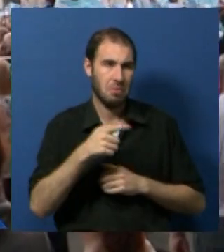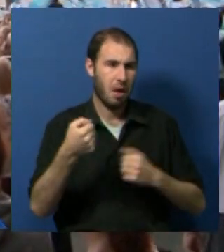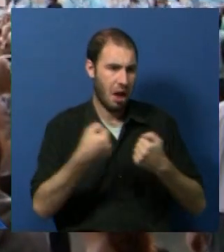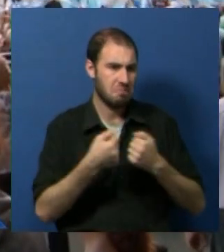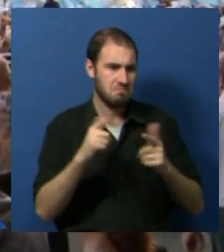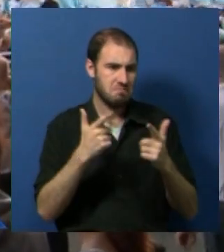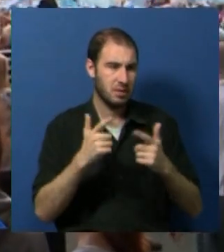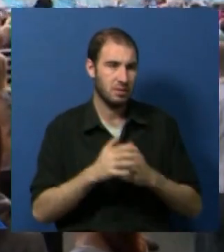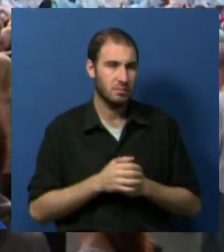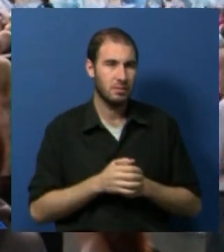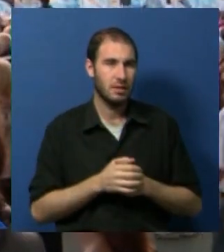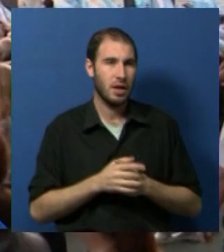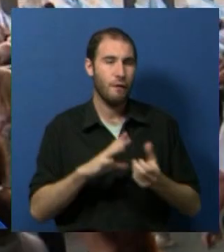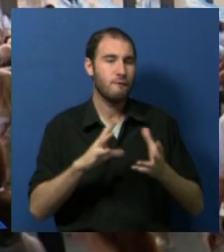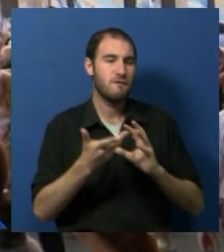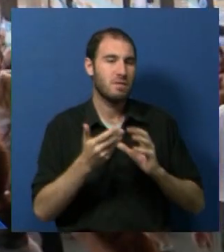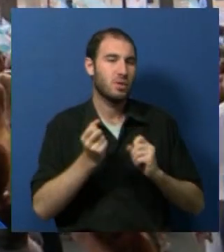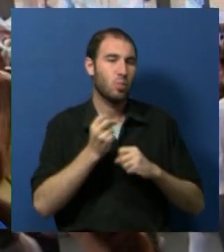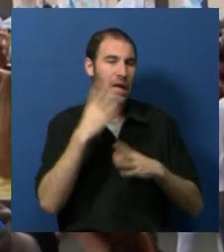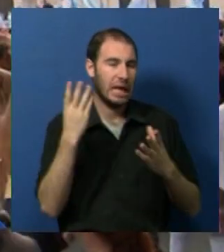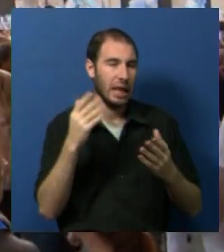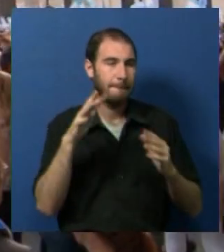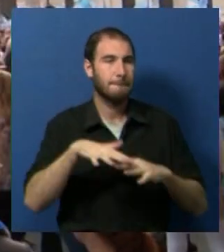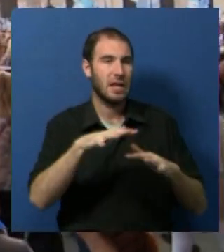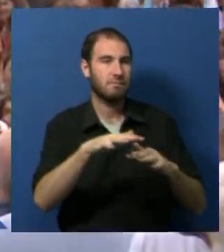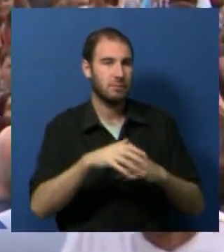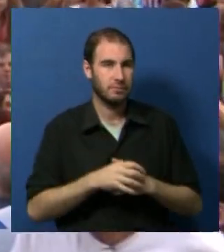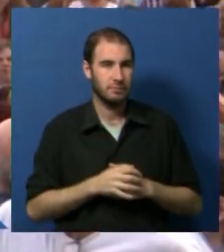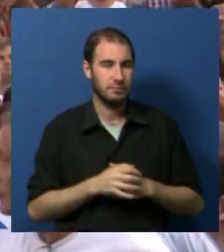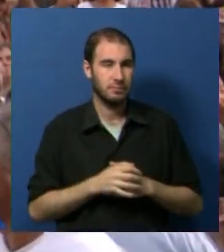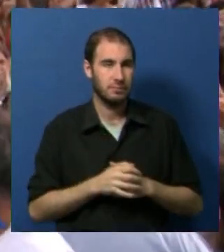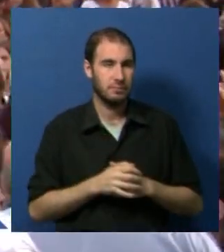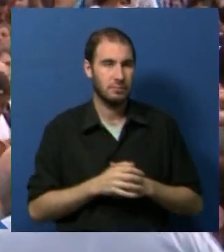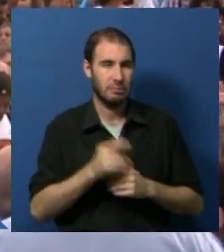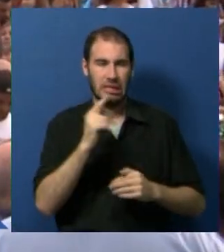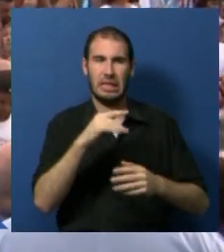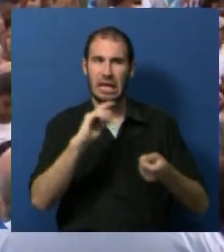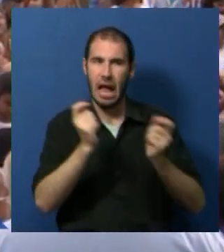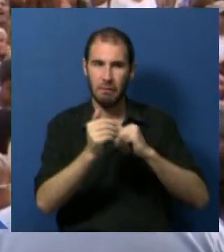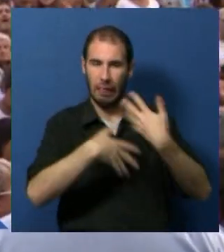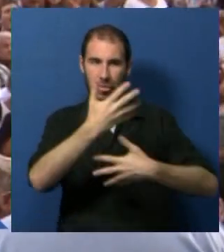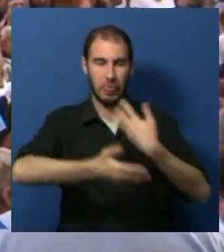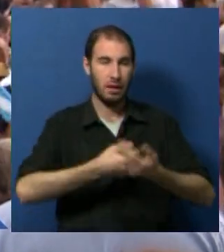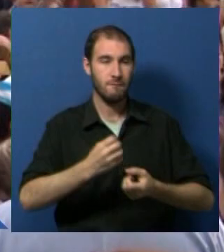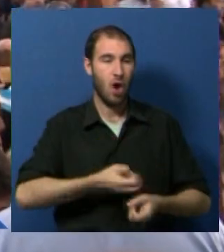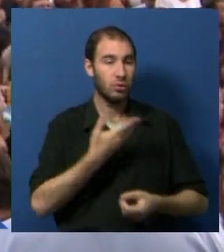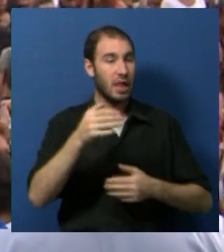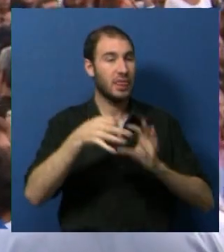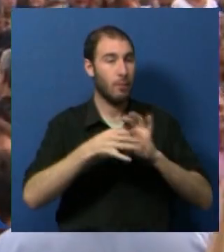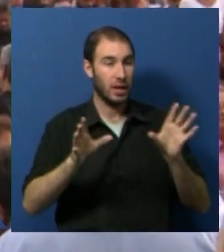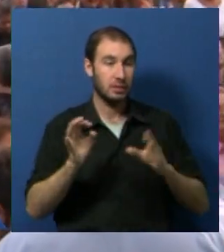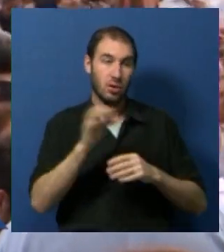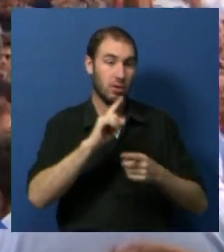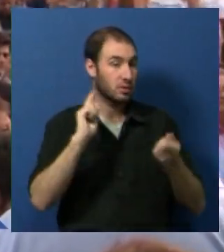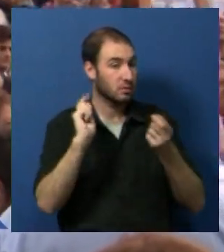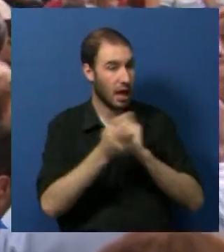están en desacuerdo con cualquier manifestación que que altere la voluntad democrática, que pueda